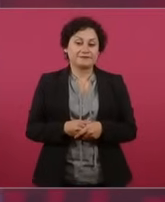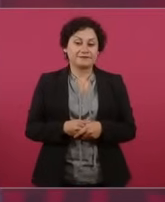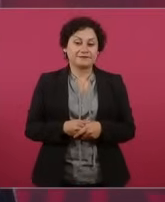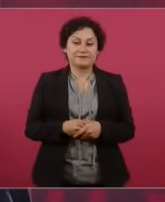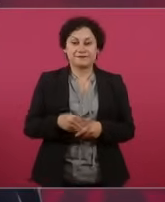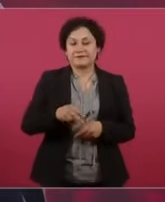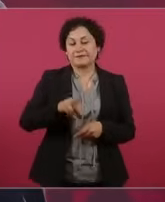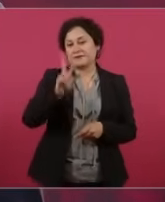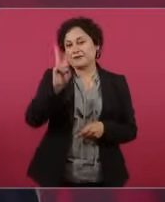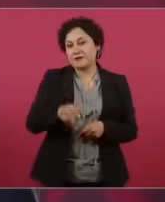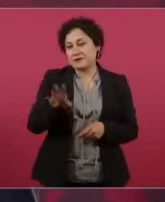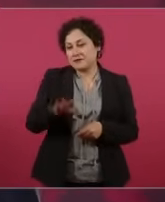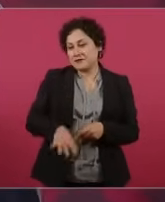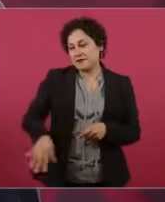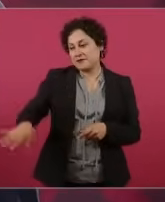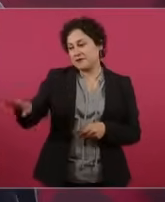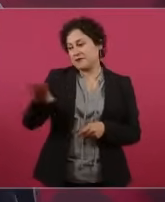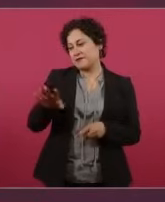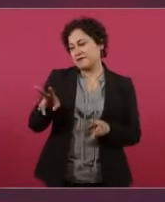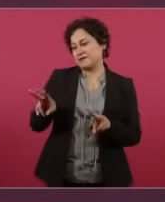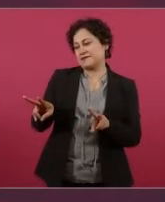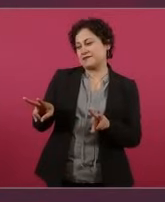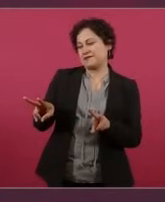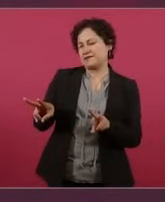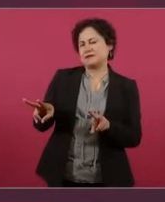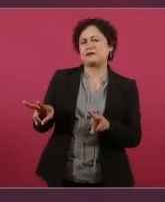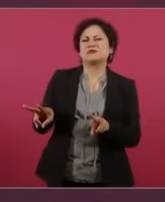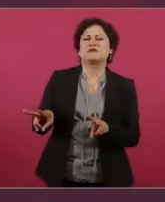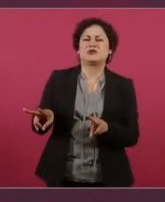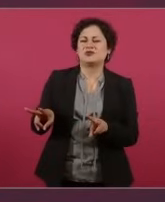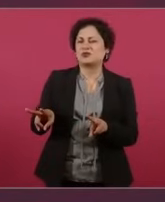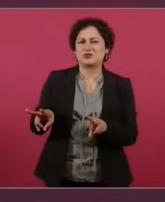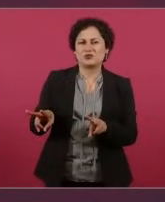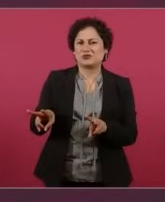un desfigure completo, ¿no?